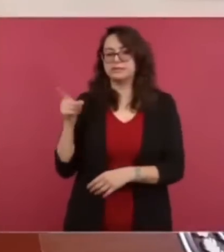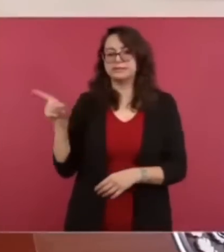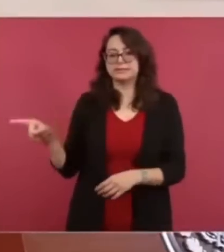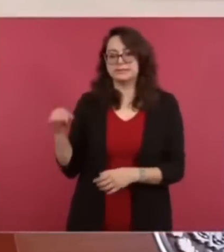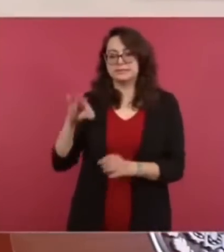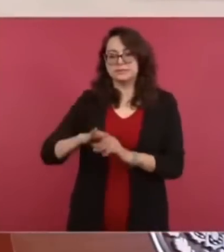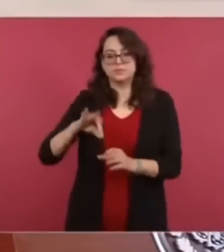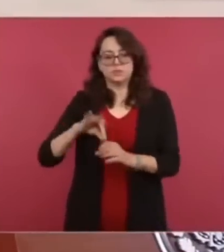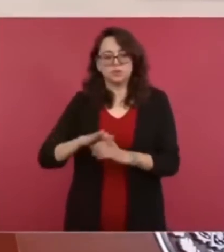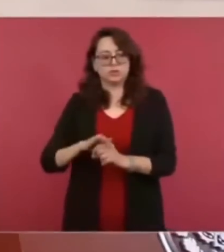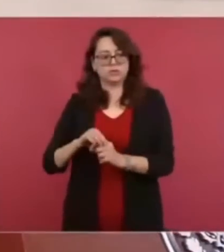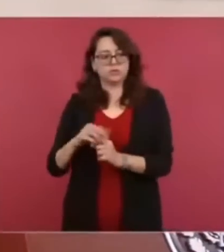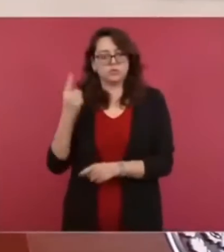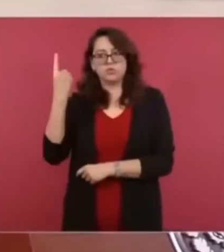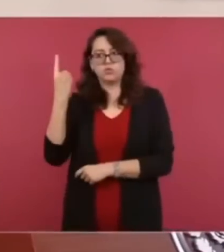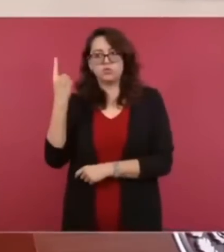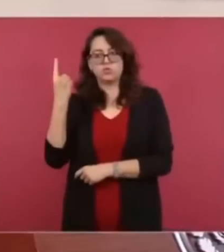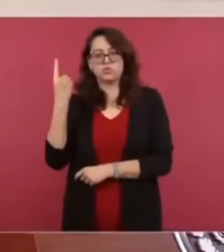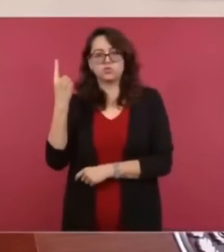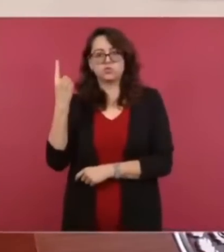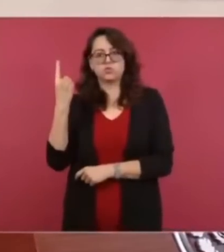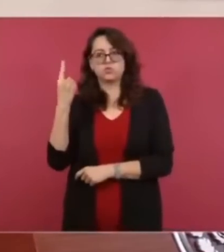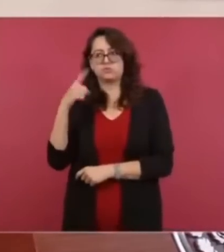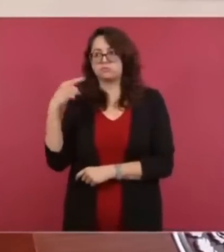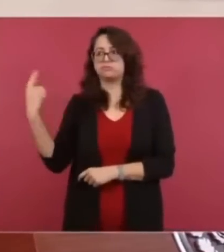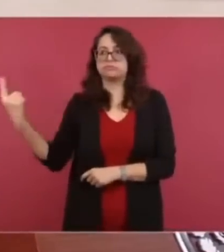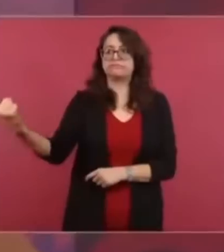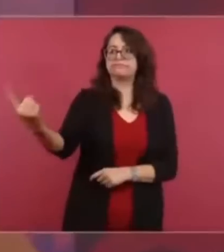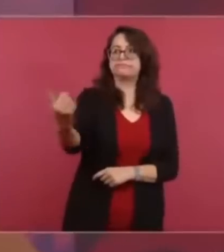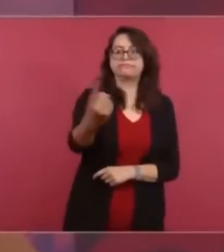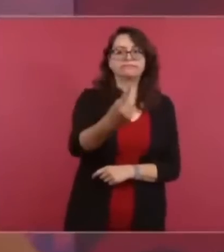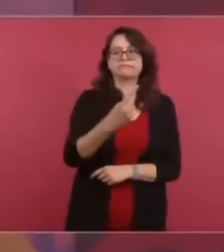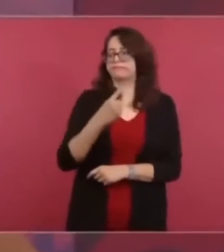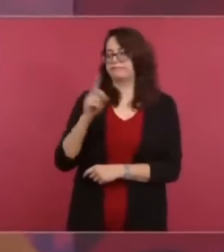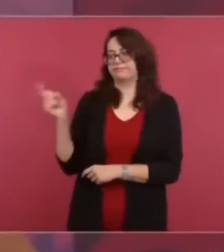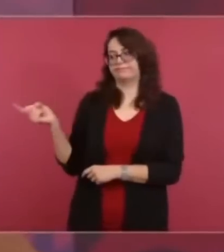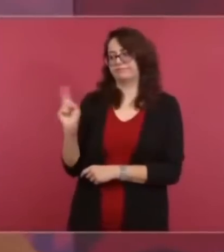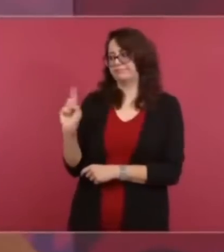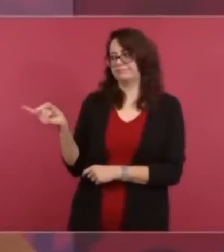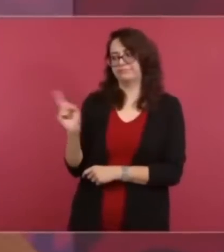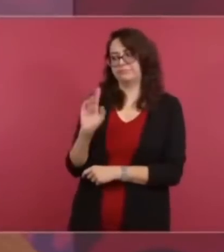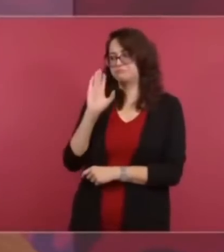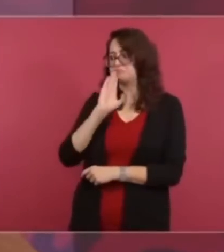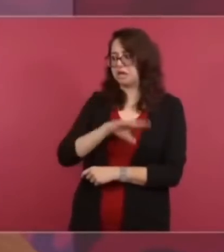su voto. Y ya regresaron el expediente a tribunales.